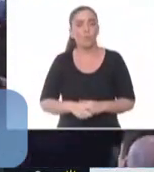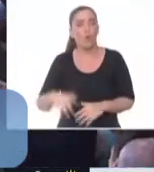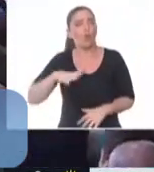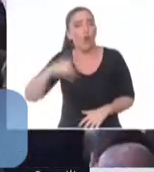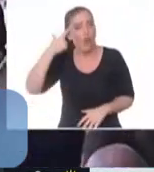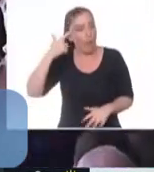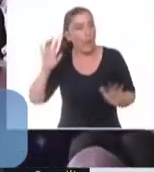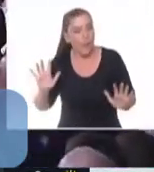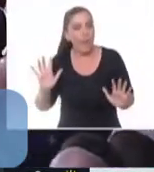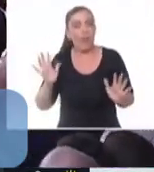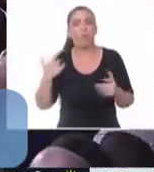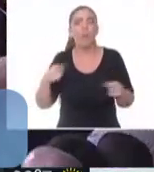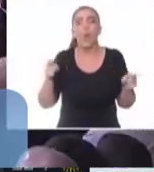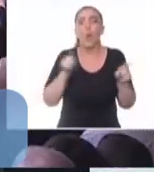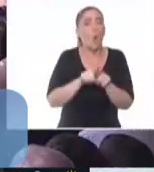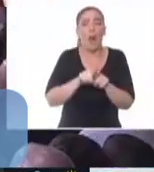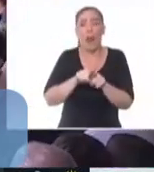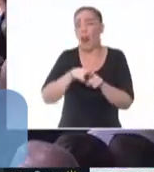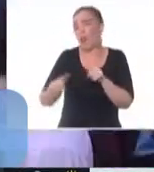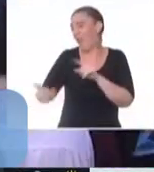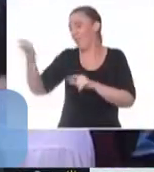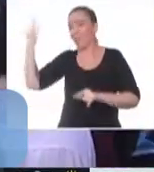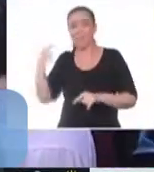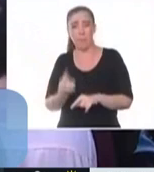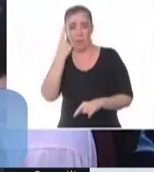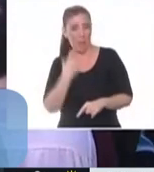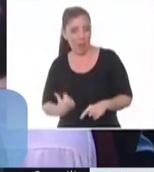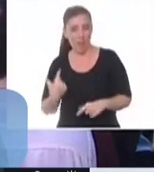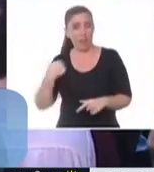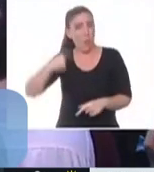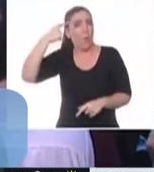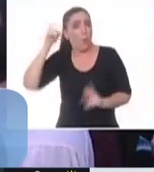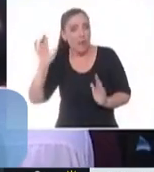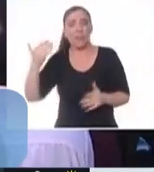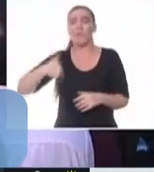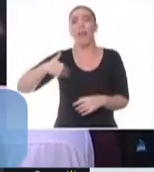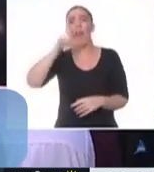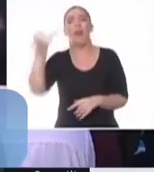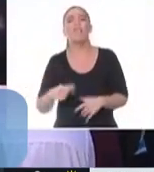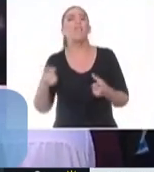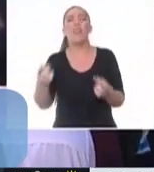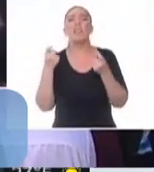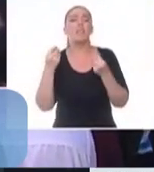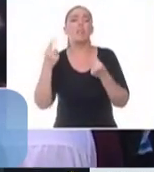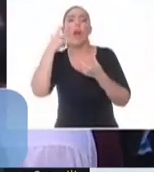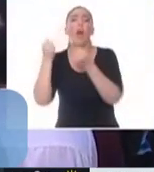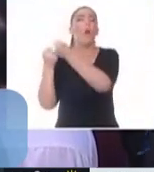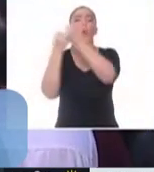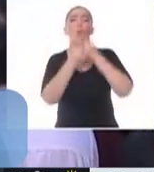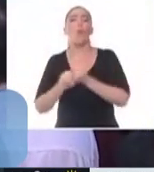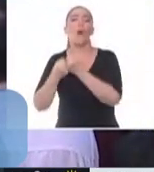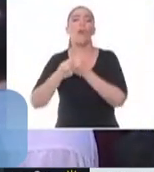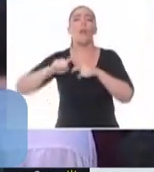Sigo creyendo, al igual que el primer día, que Argentina necesita acuerdos de políticas de